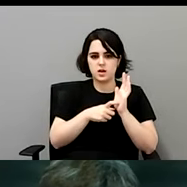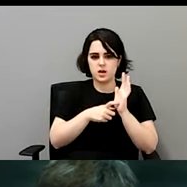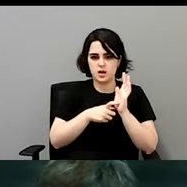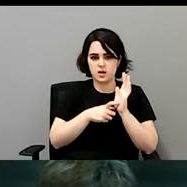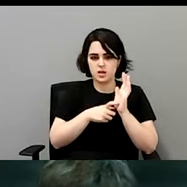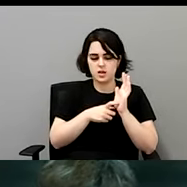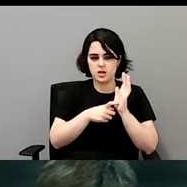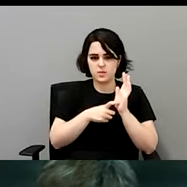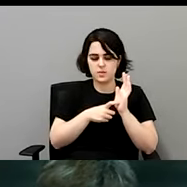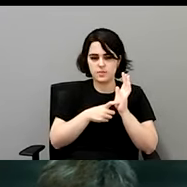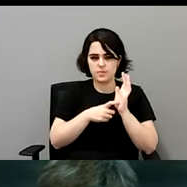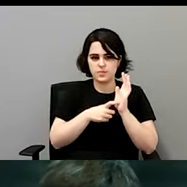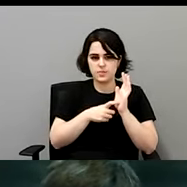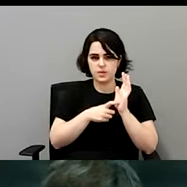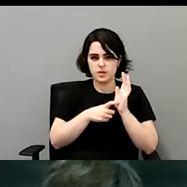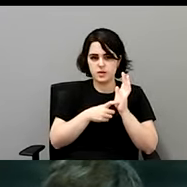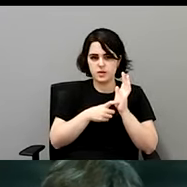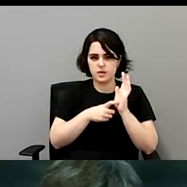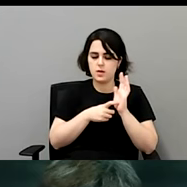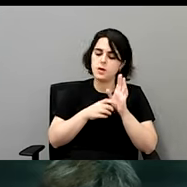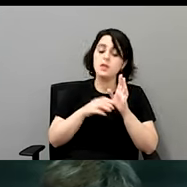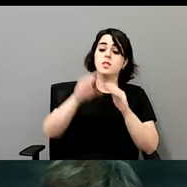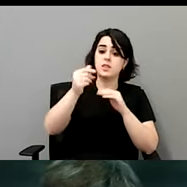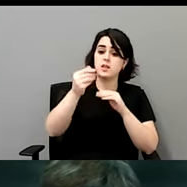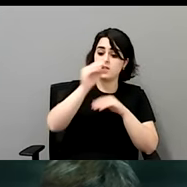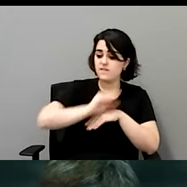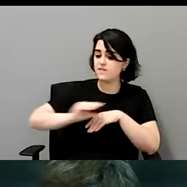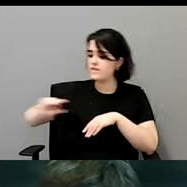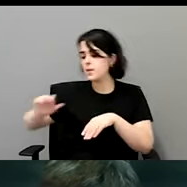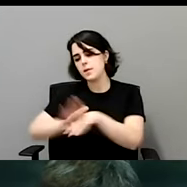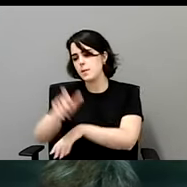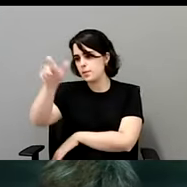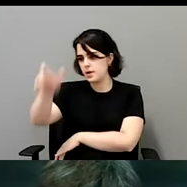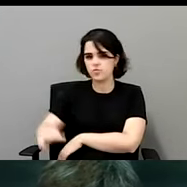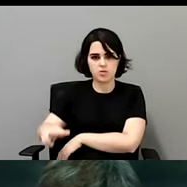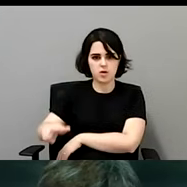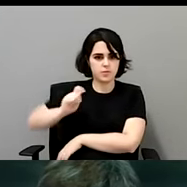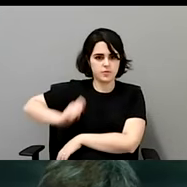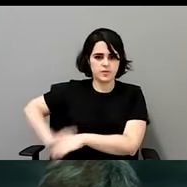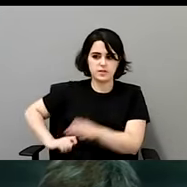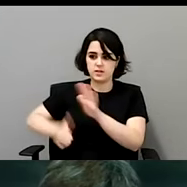a ese profesional. Con lo cual no hay intermediarios.